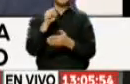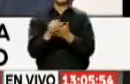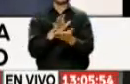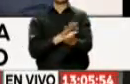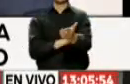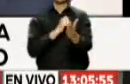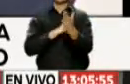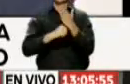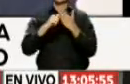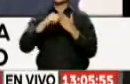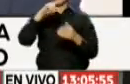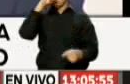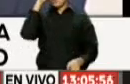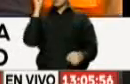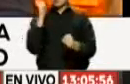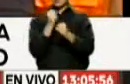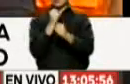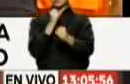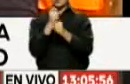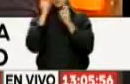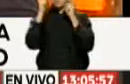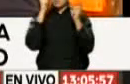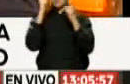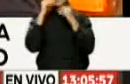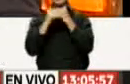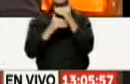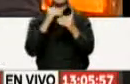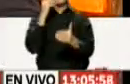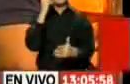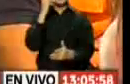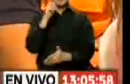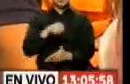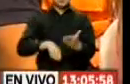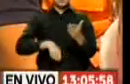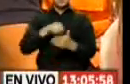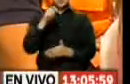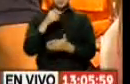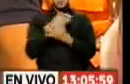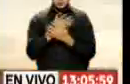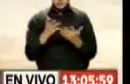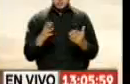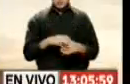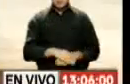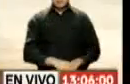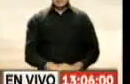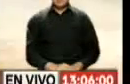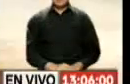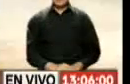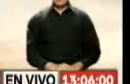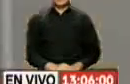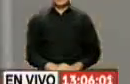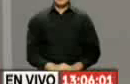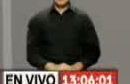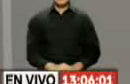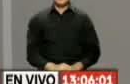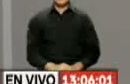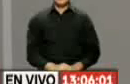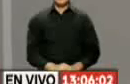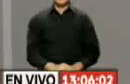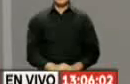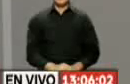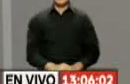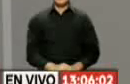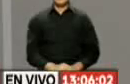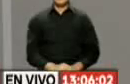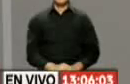al Ministerio de Trabajo que permita regularizar los procesos de contratación. César Eduarte, Telediario. Y desde